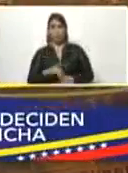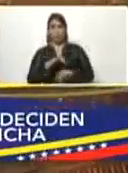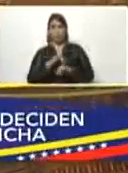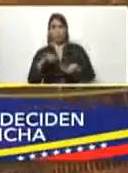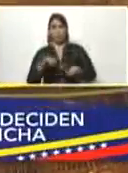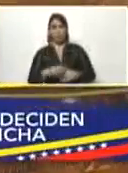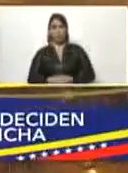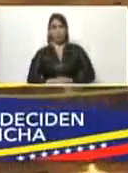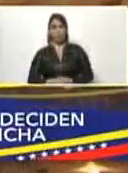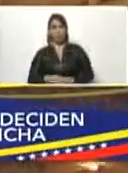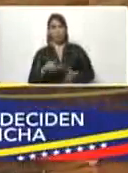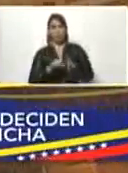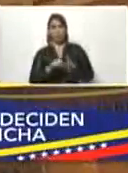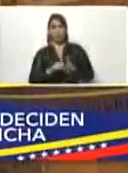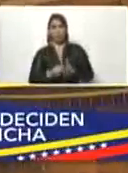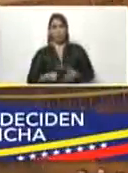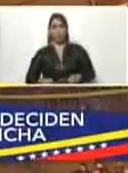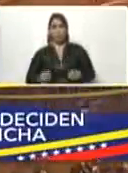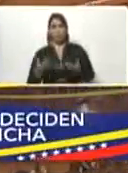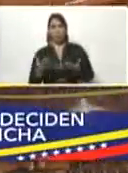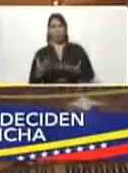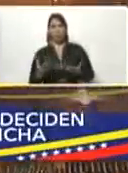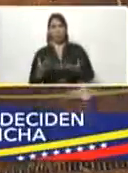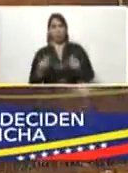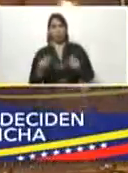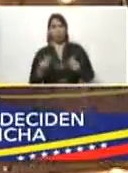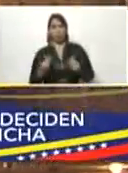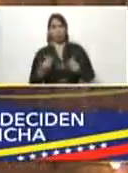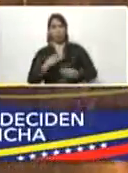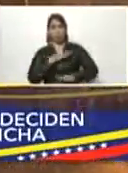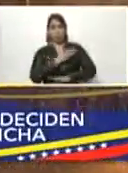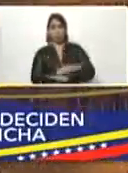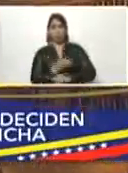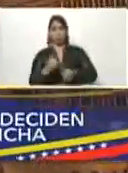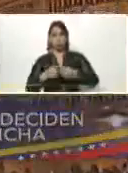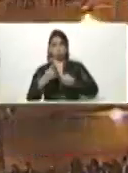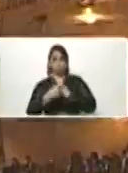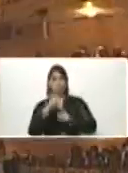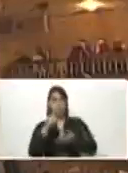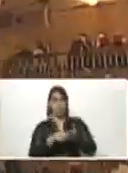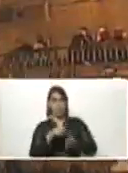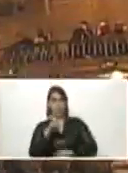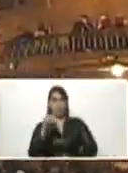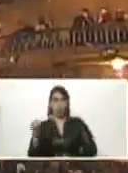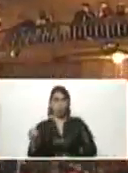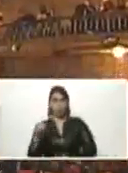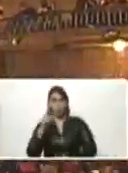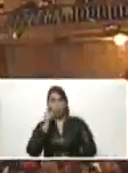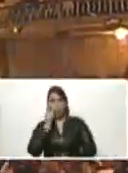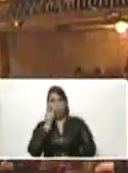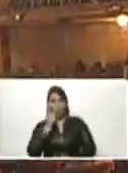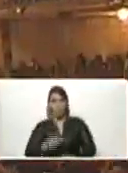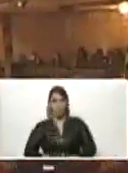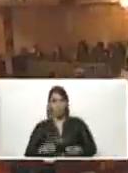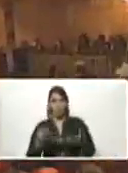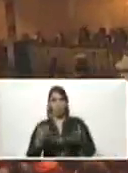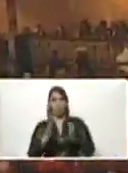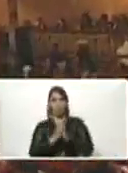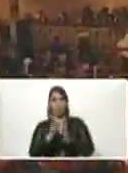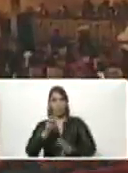Saraguro, donde recibe un contingente de refuerzo de 1.200 hombres enviados por San